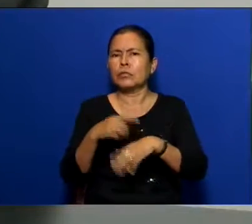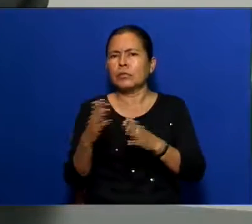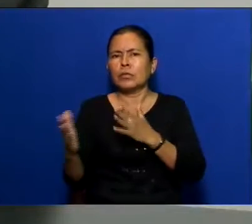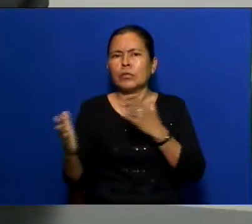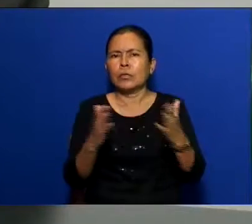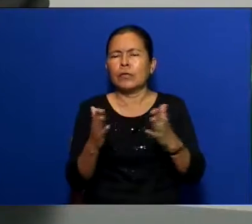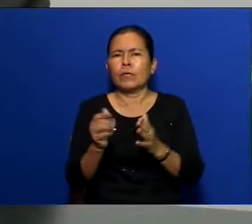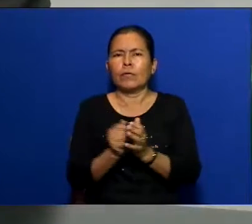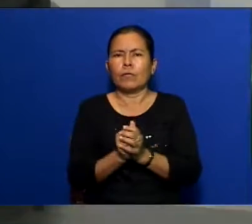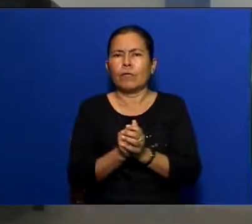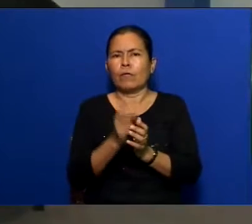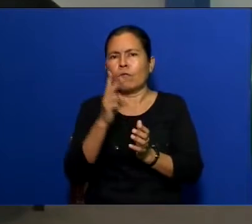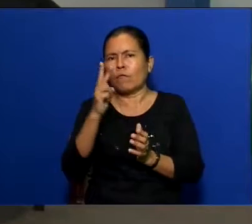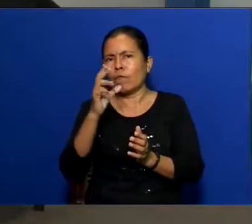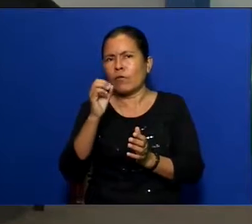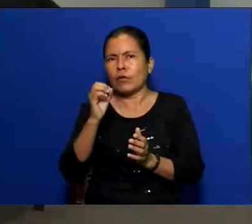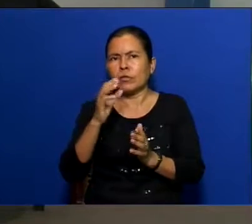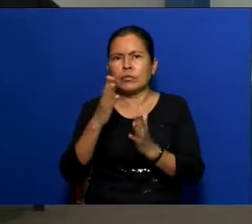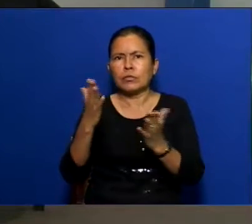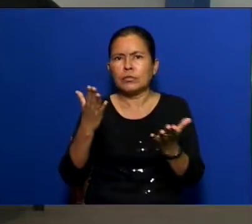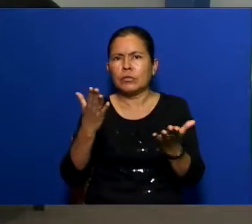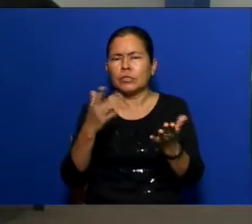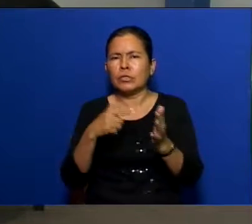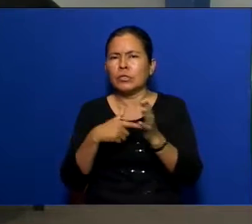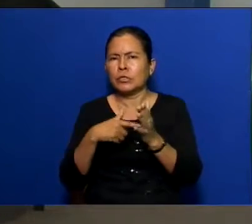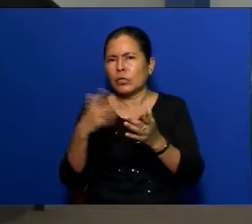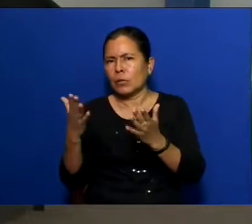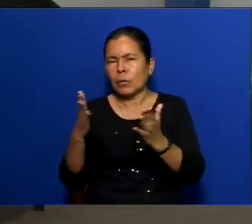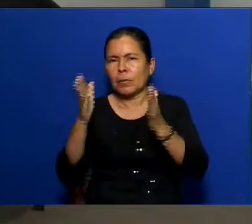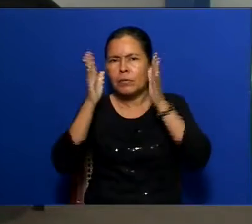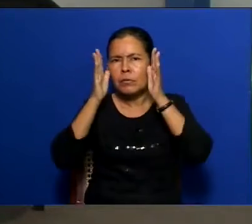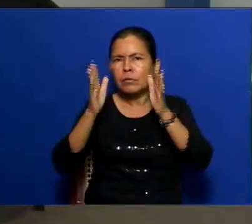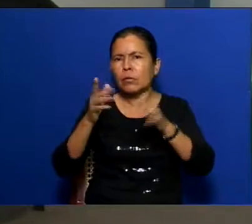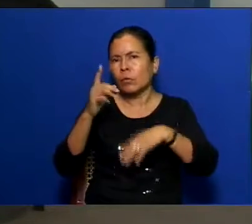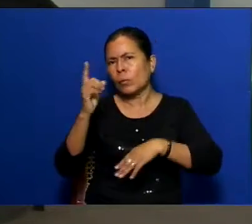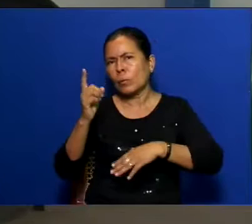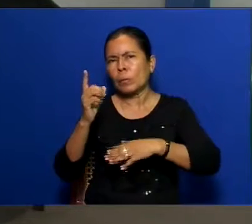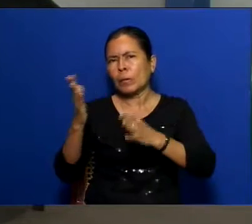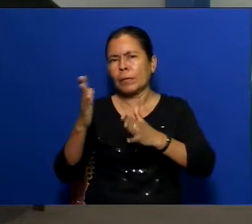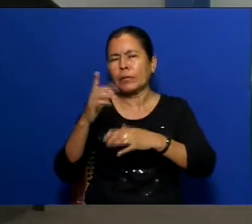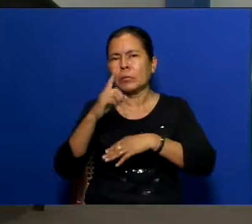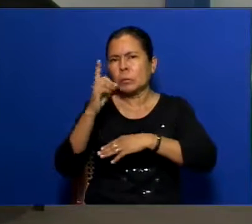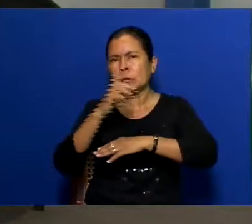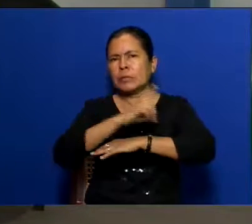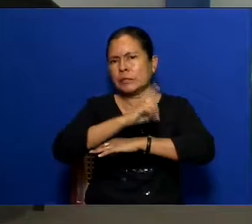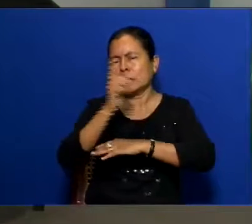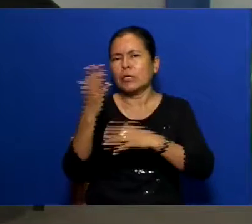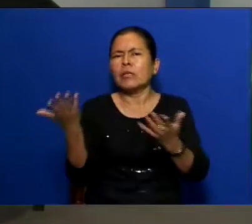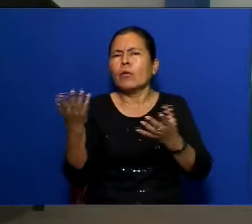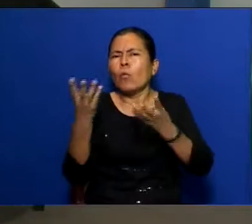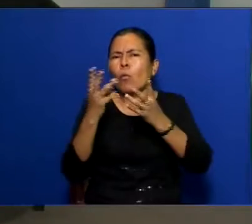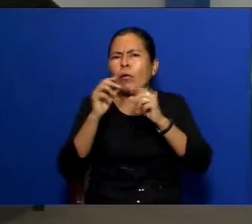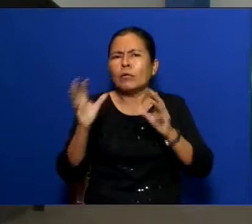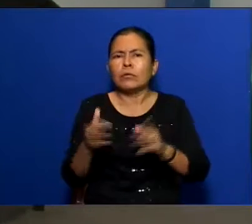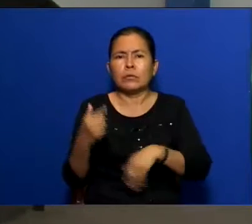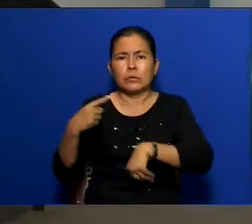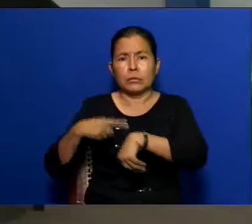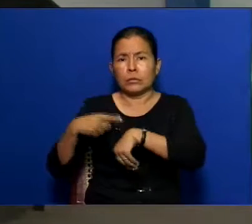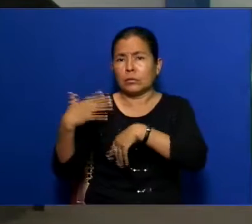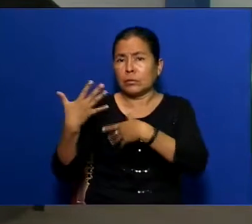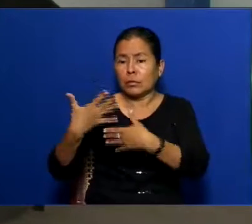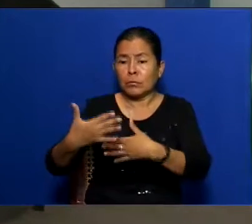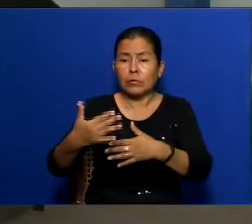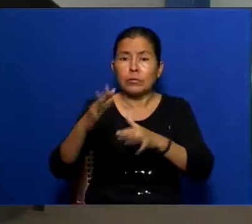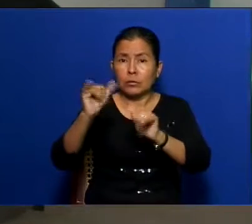20 niños, niñas y adolescentes por día. O sea que nosotros hemos atendido en lo que el tiempo que tiene de